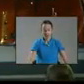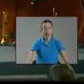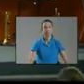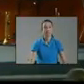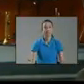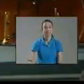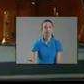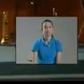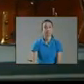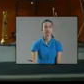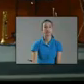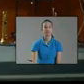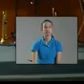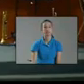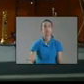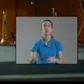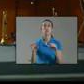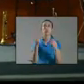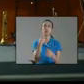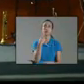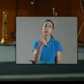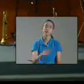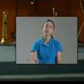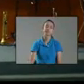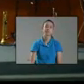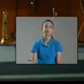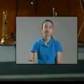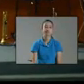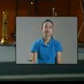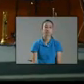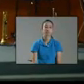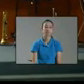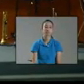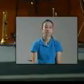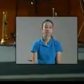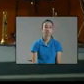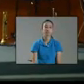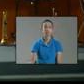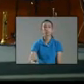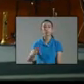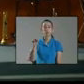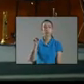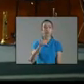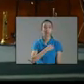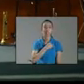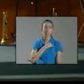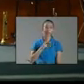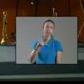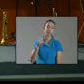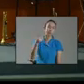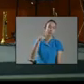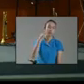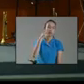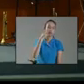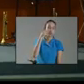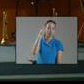Diga conmigo, aunque no entienda, no voy a dudar. Ok, ¿cuántos creen que el Señor viene?